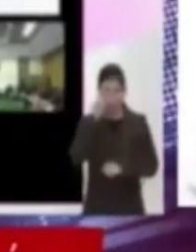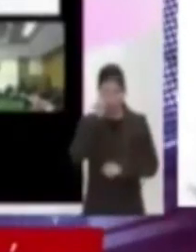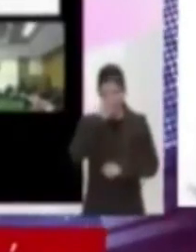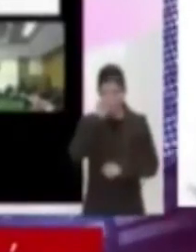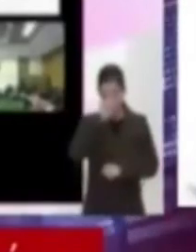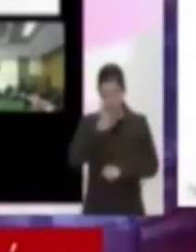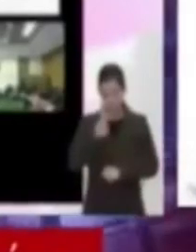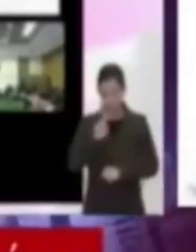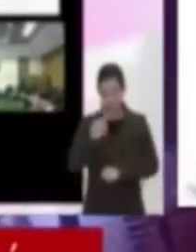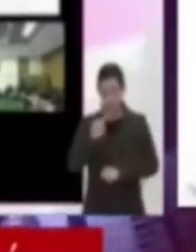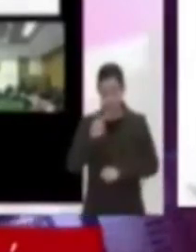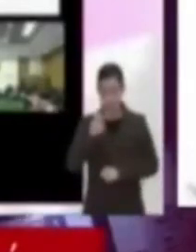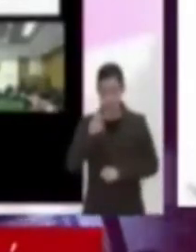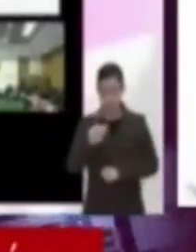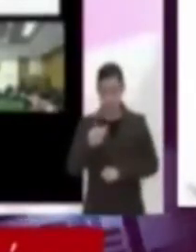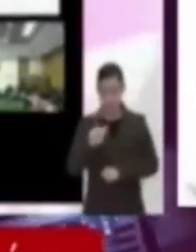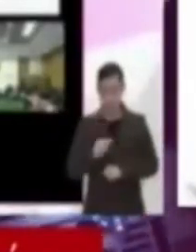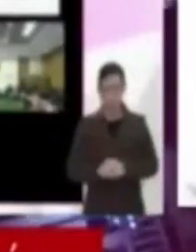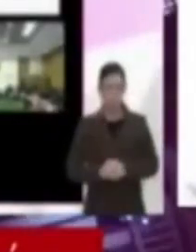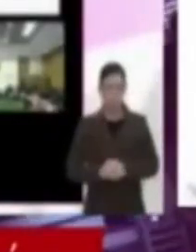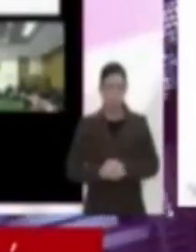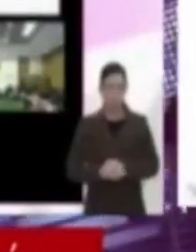Gobernación y con el Gobierno de México,